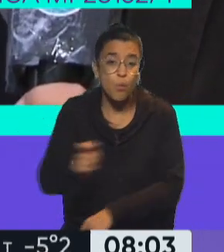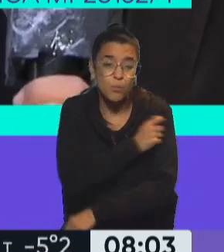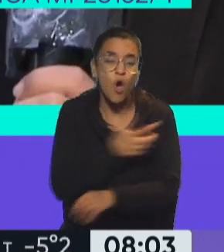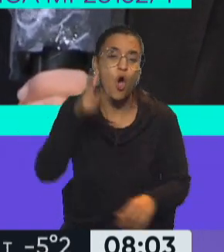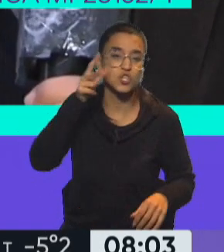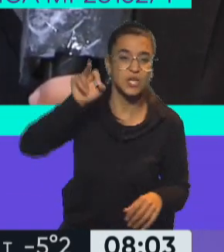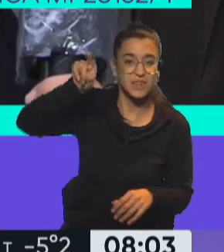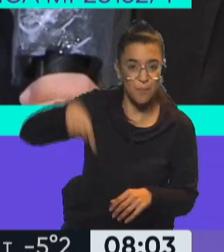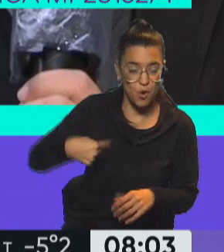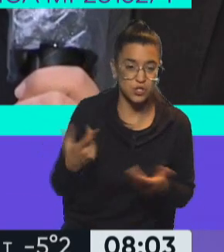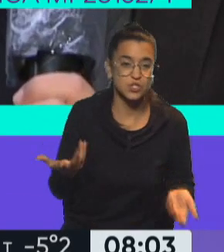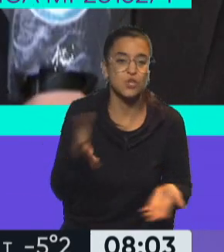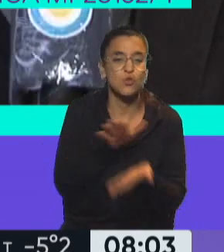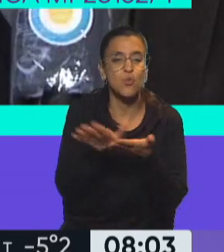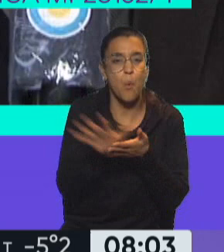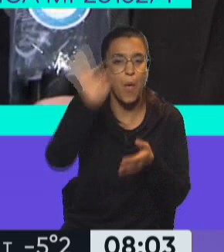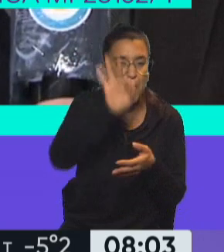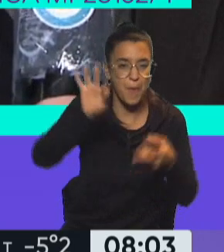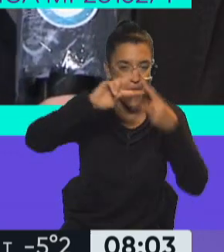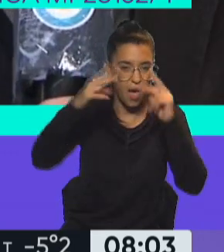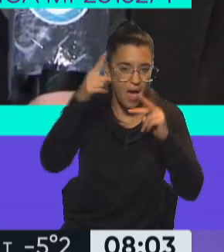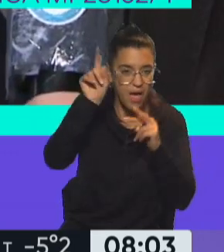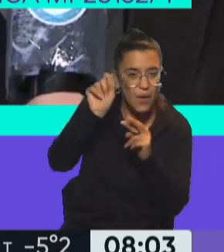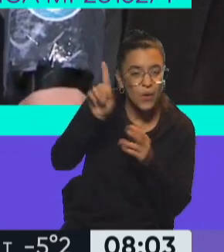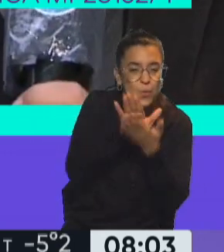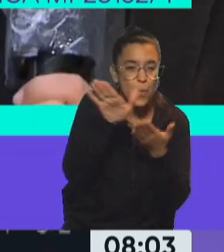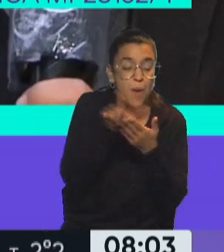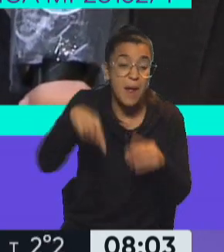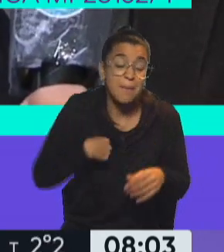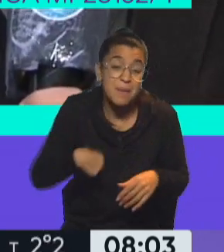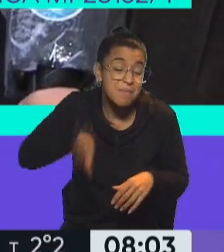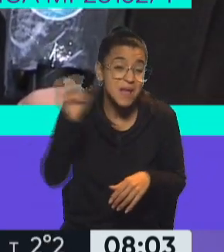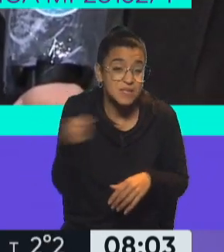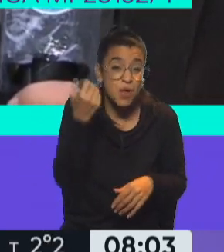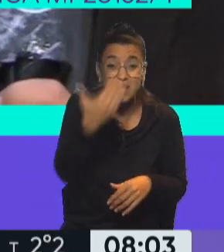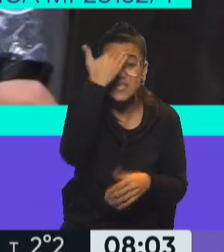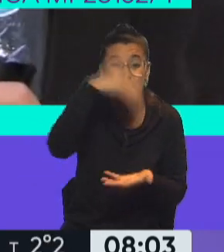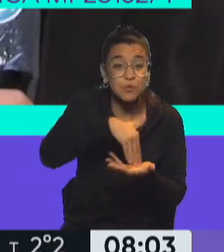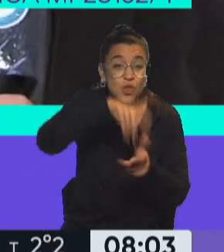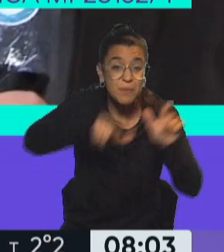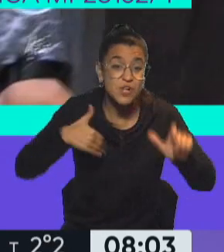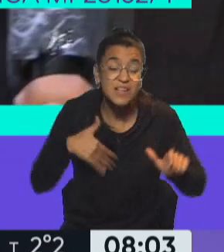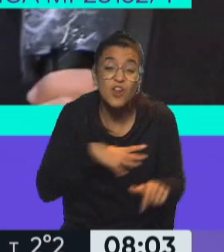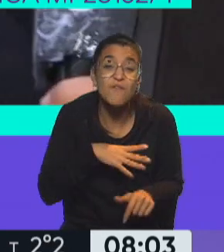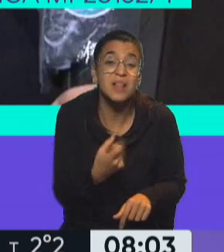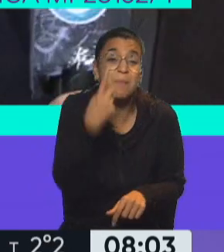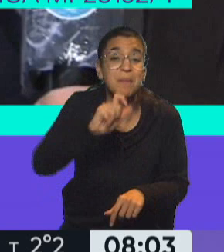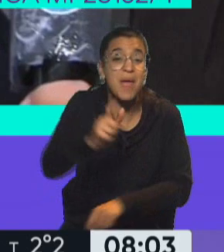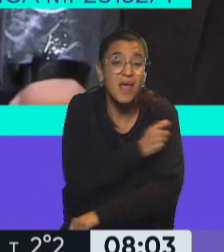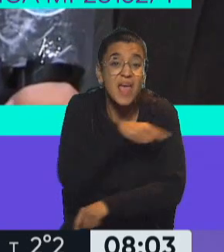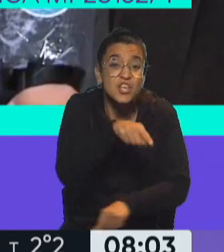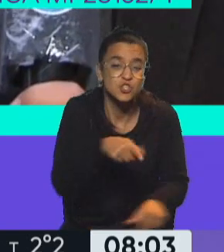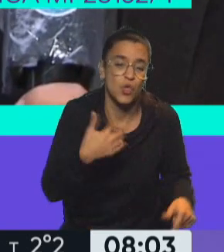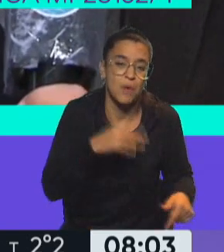80% ante esta nueva variante. Pero para mí es más importante cubrir los 15 millones de argentinos. ¿Por qué? Porque